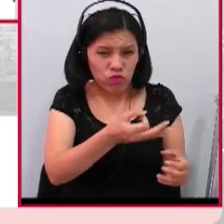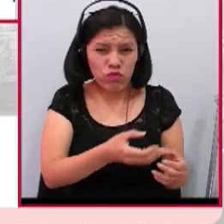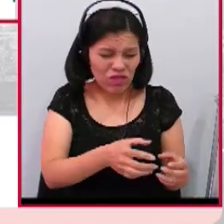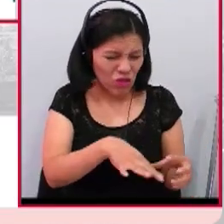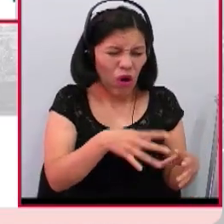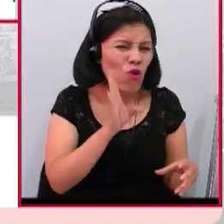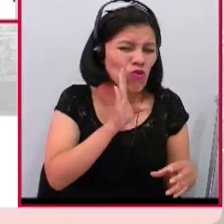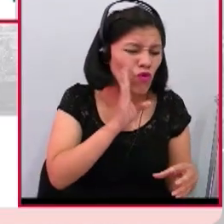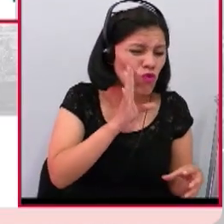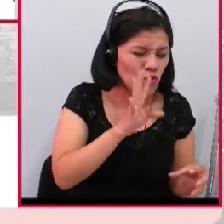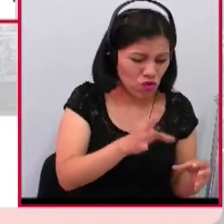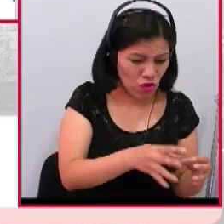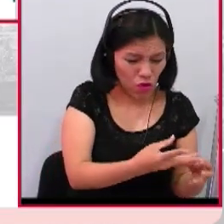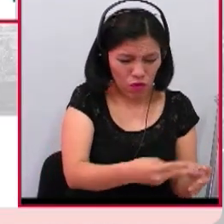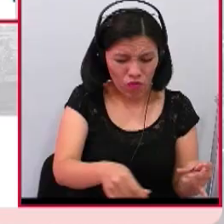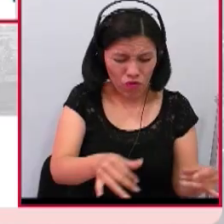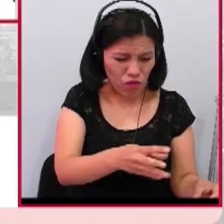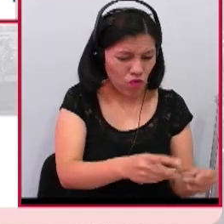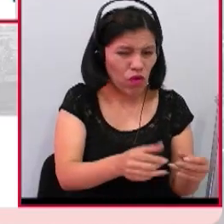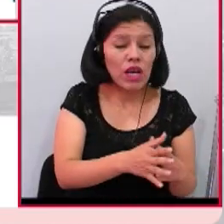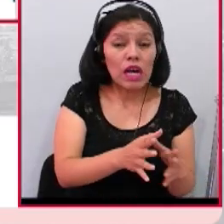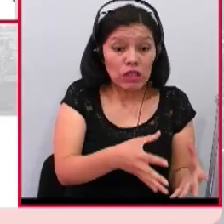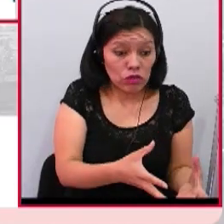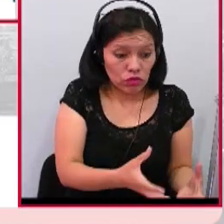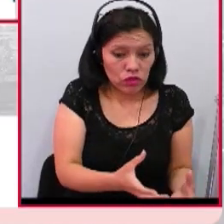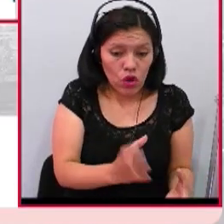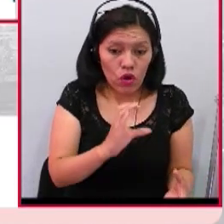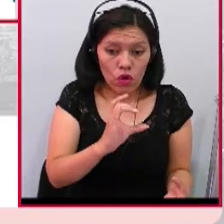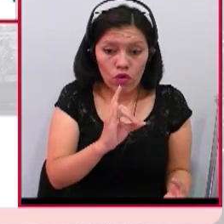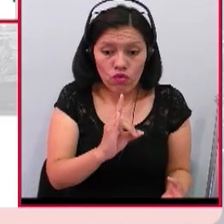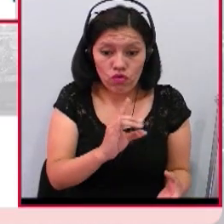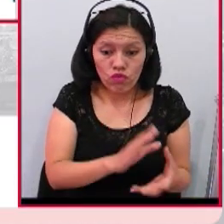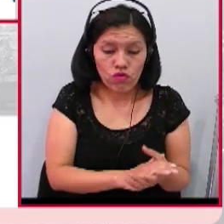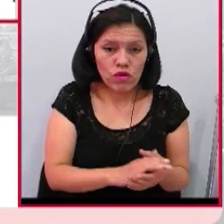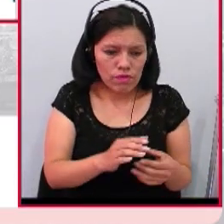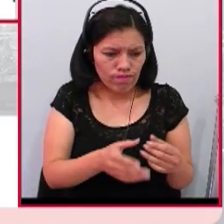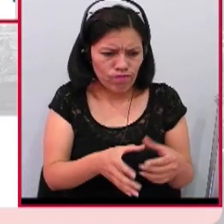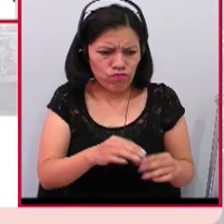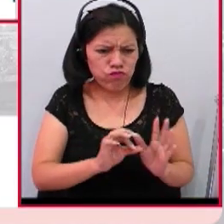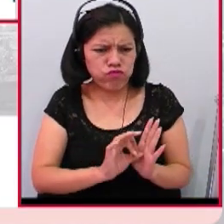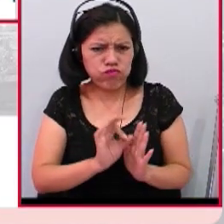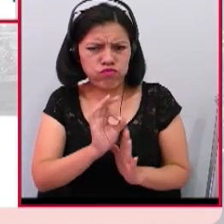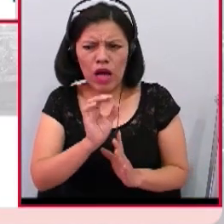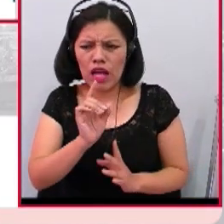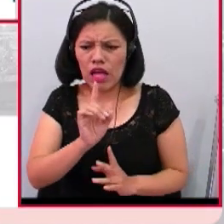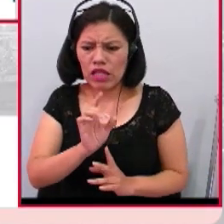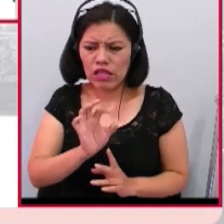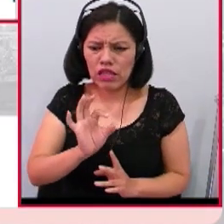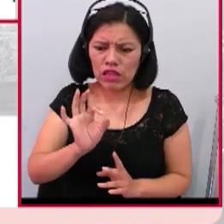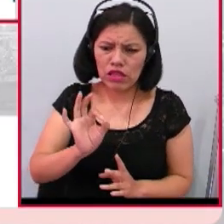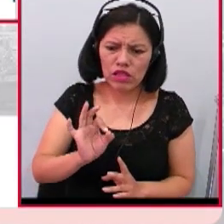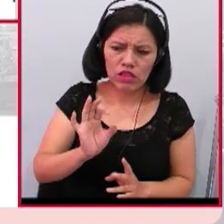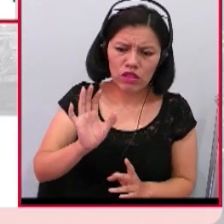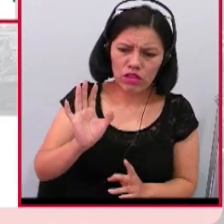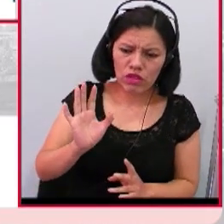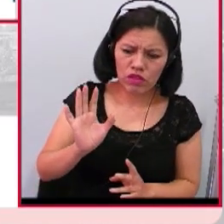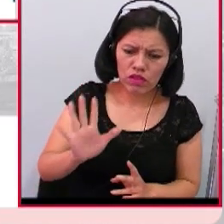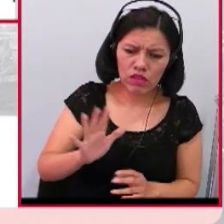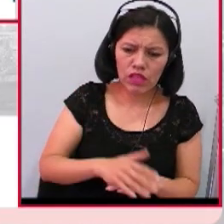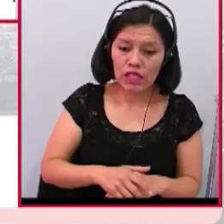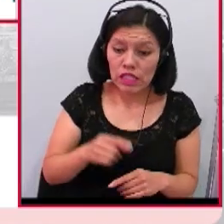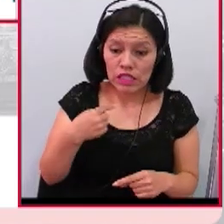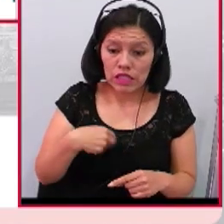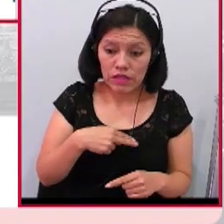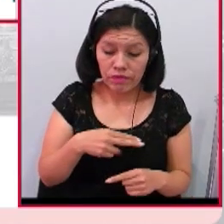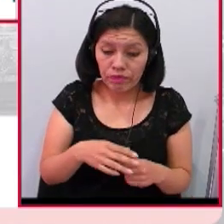etapas tú insuflas aire, eliminas fierro. Cuando ya has eliminado el fierro, pasas a la siguiente etapa, que se dice desulfurización del cobre.